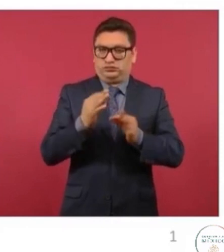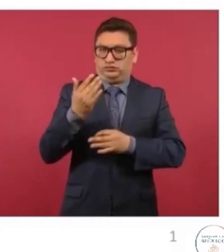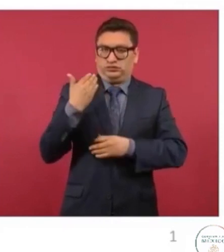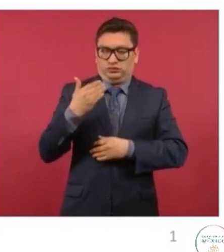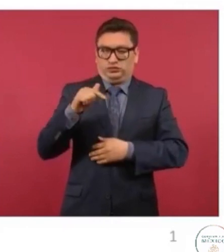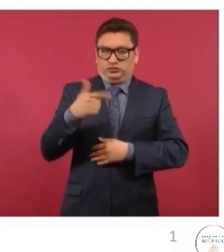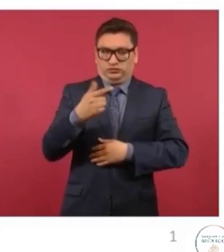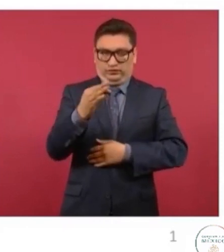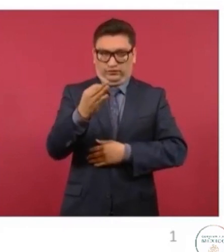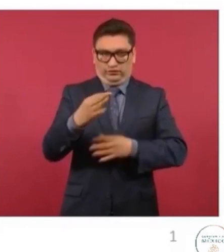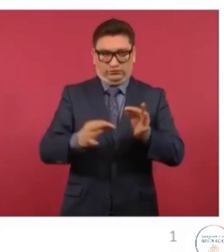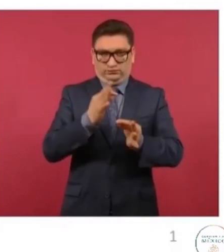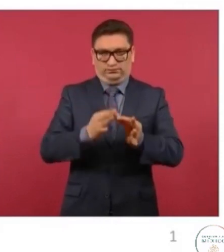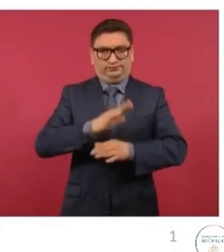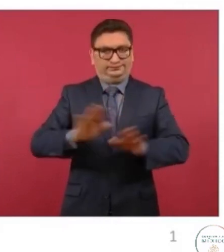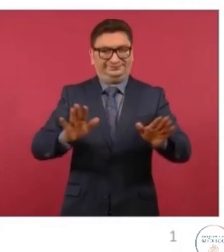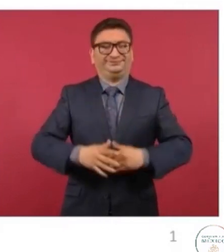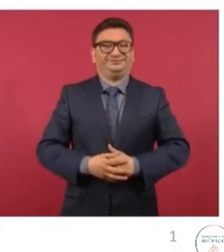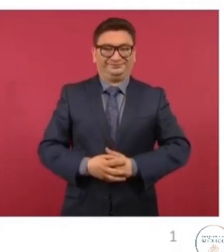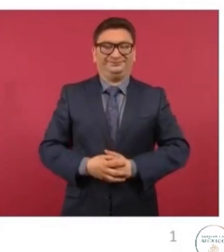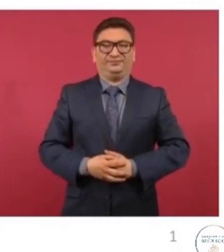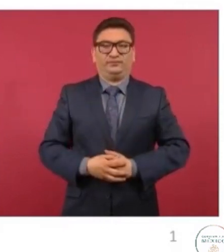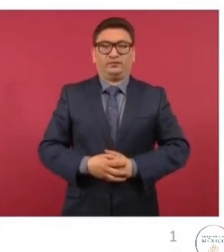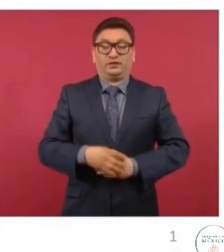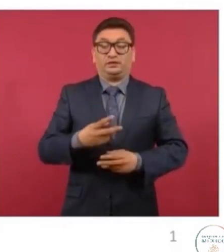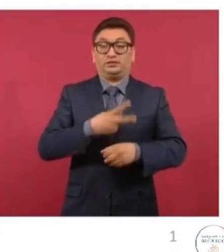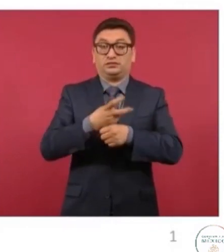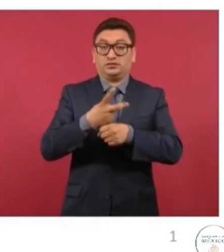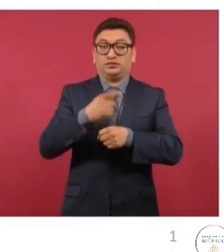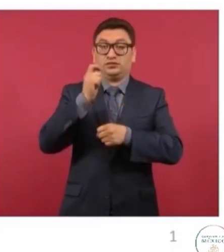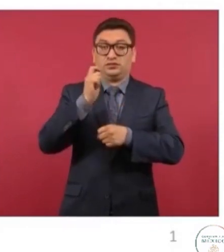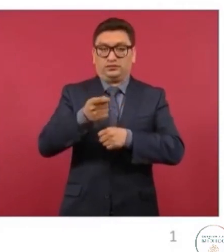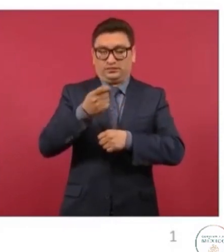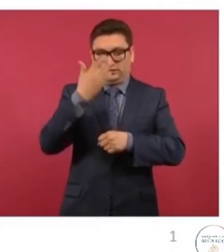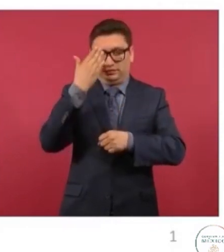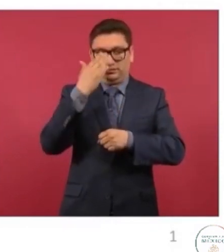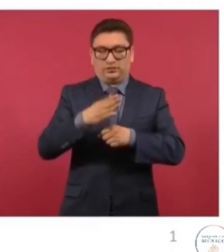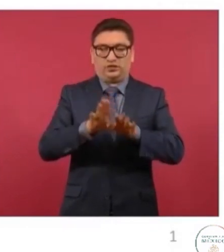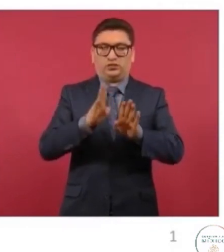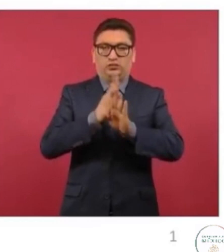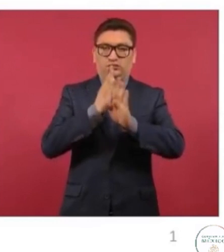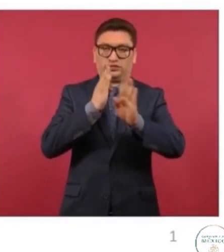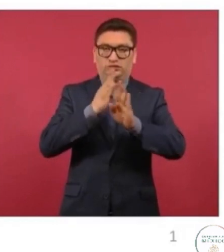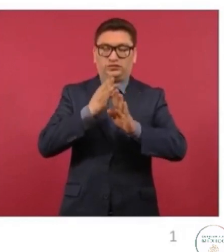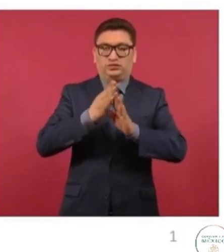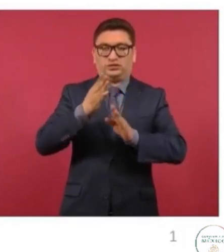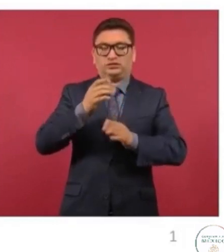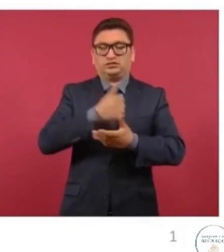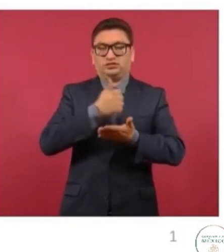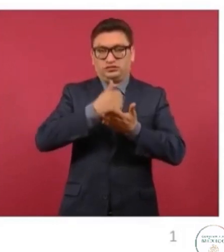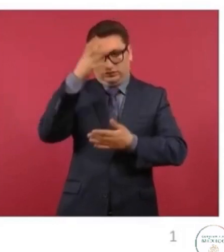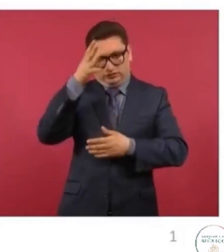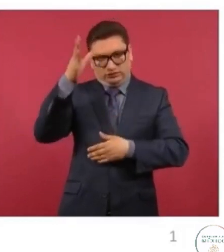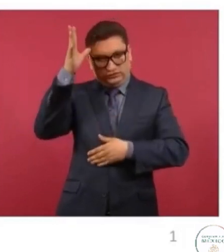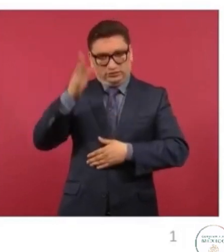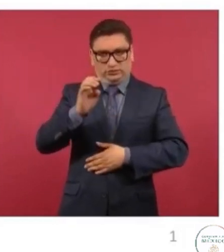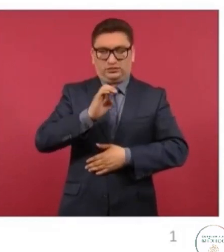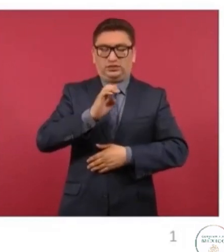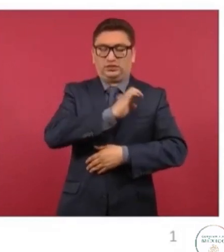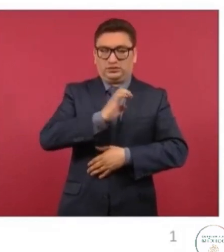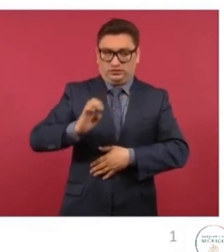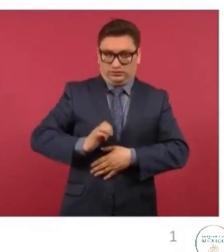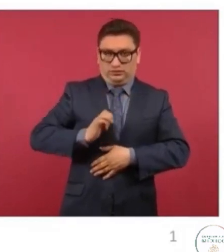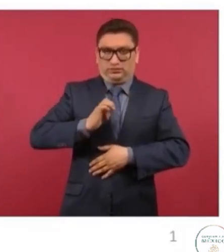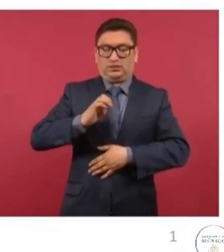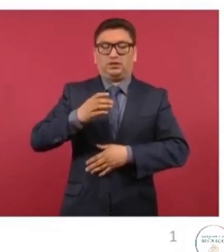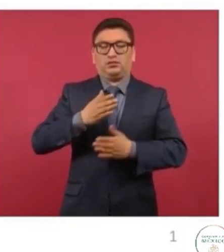12 de febrero. Segundo, la ampliación del Mexibus 1, que va desde Ciudad Azteca, en Ecatepec, pasando por Ojo